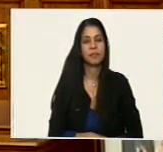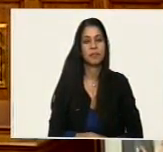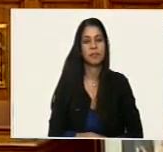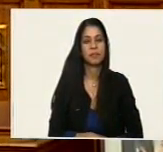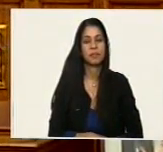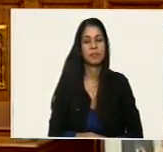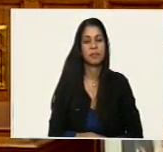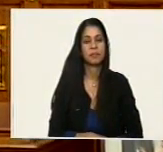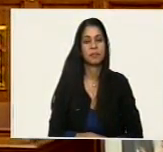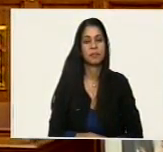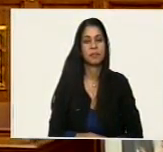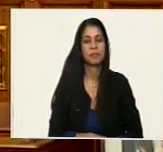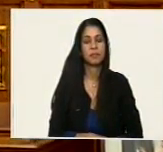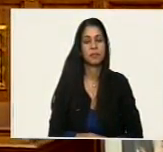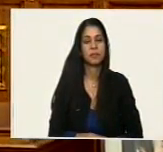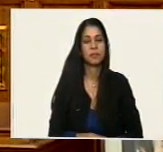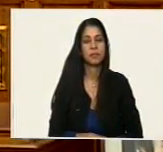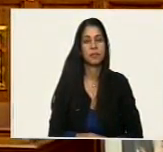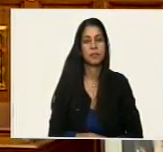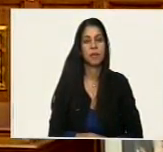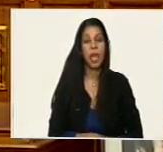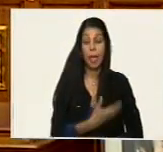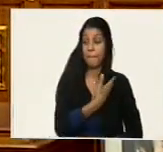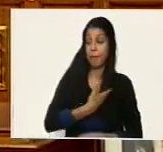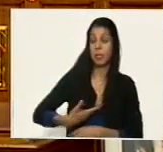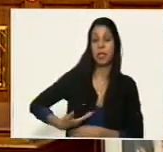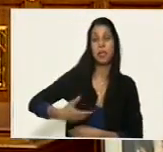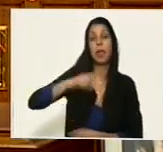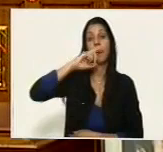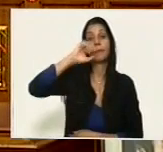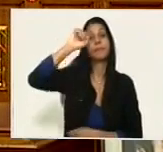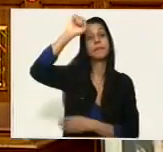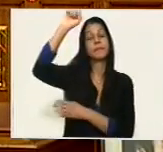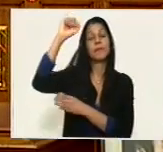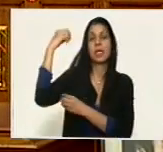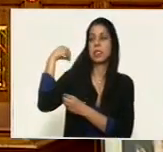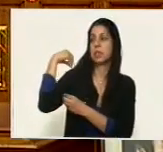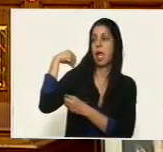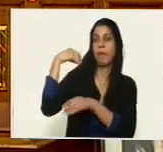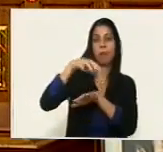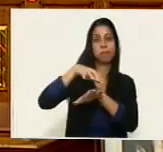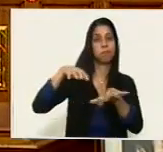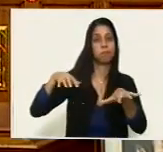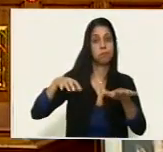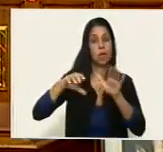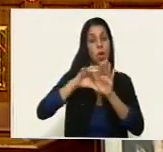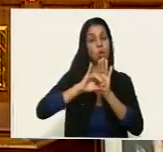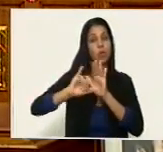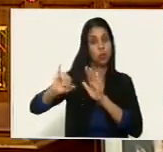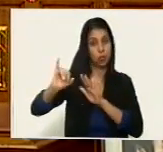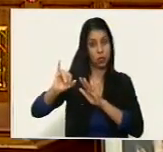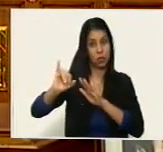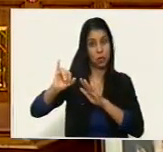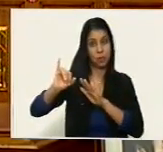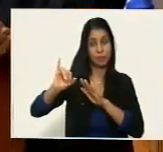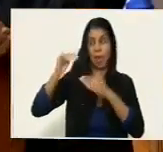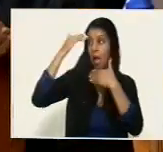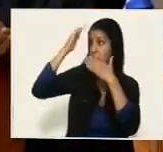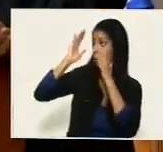En atención a la solicitud de nuestro ciudadano presidente Nicolás Maduro Moros,